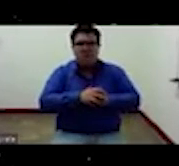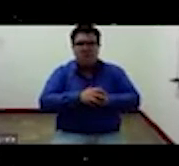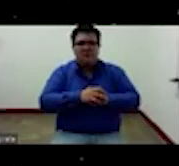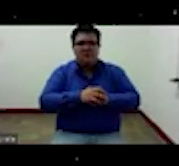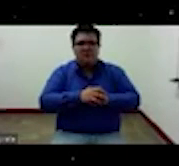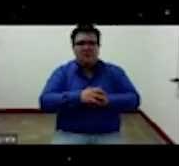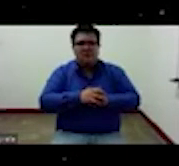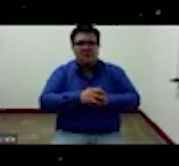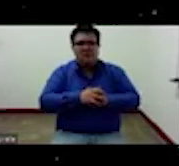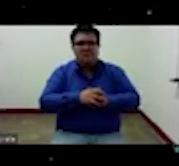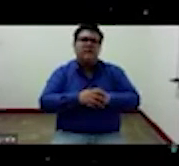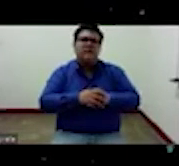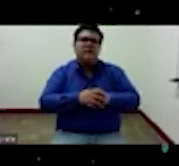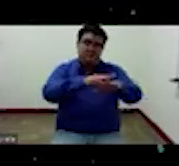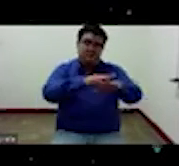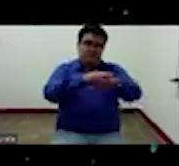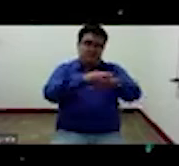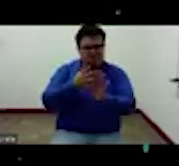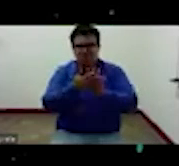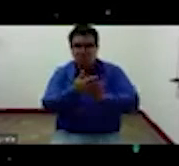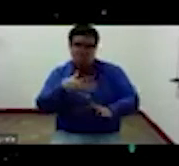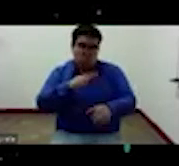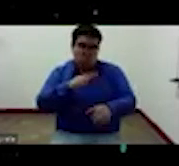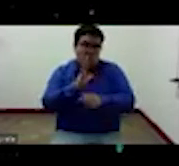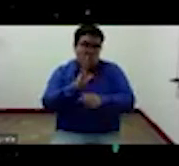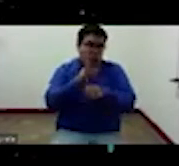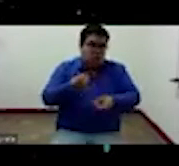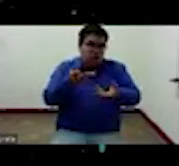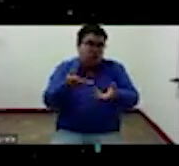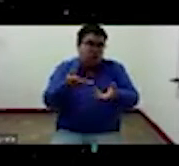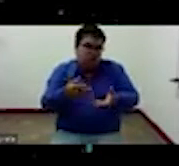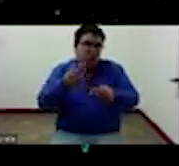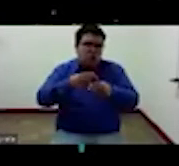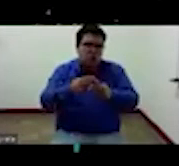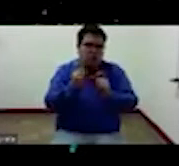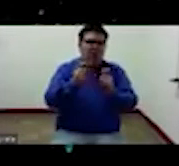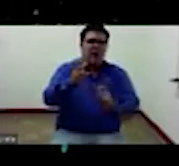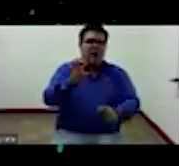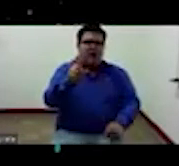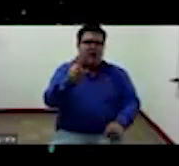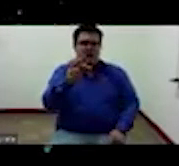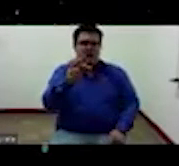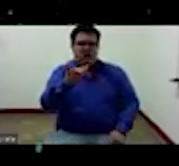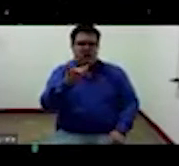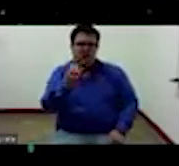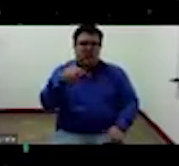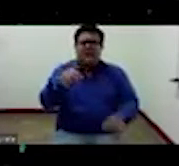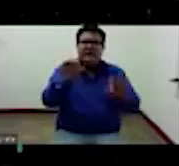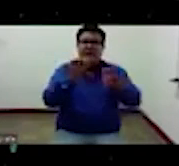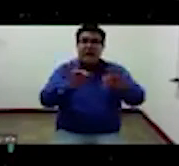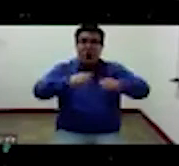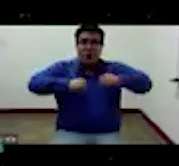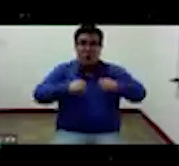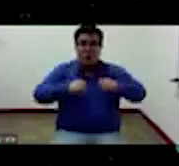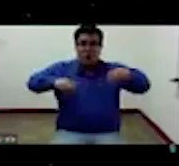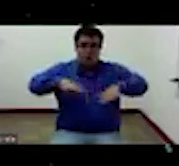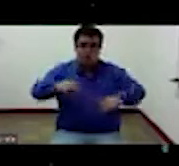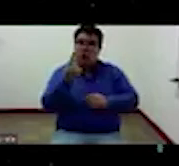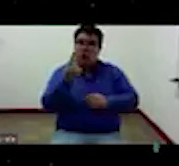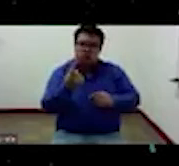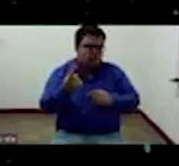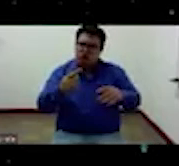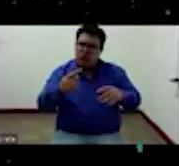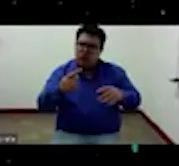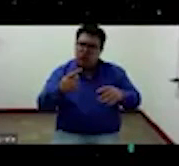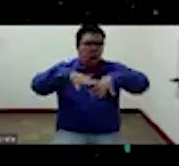montar una obra que la llamé Estrépitos, pero quería montarla en muchos sitios de Bogotá para que se sintieran los tiempos del